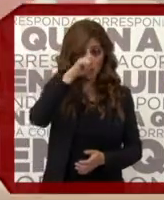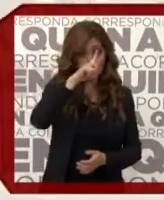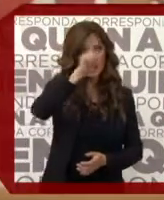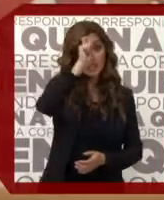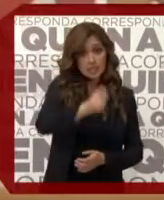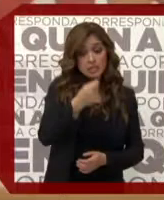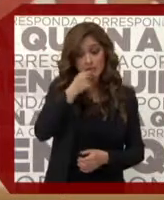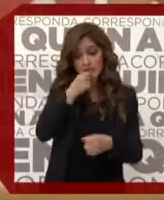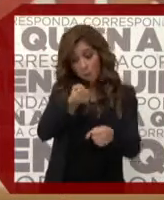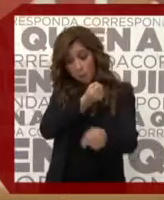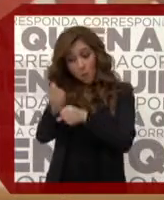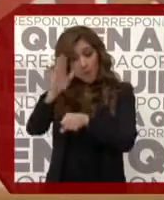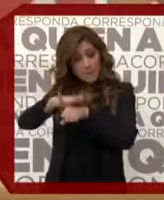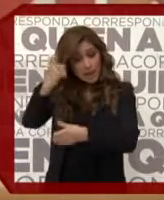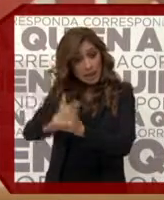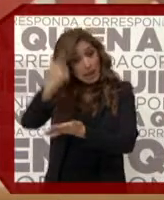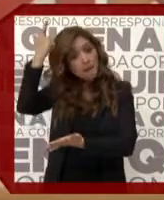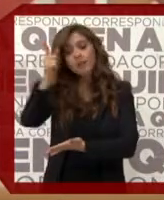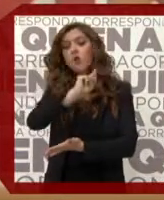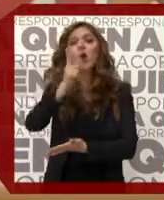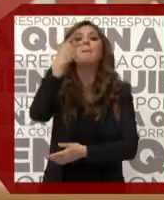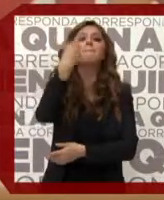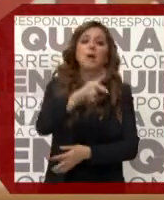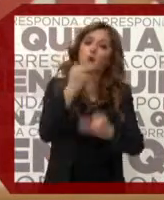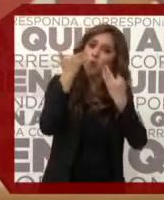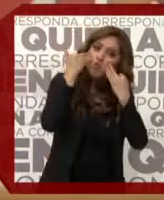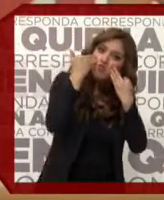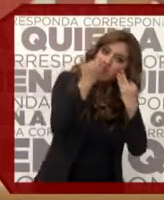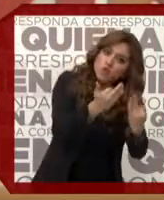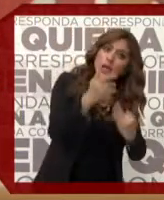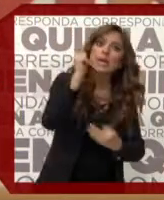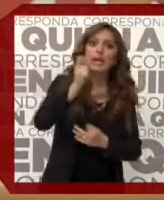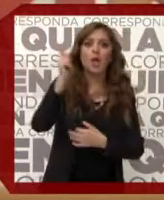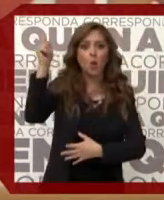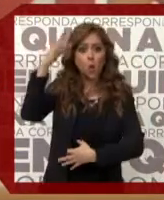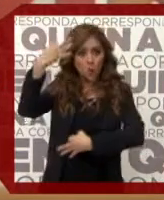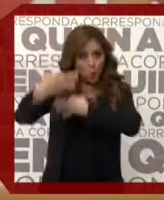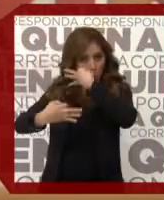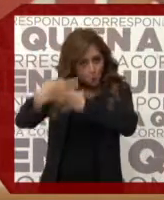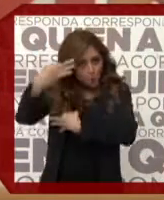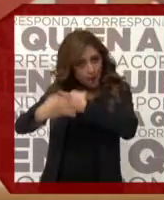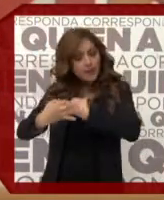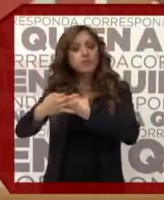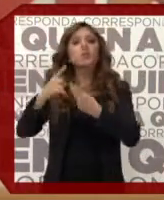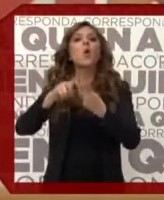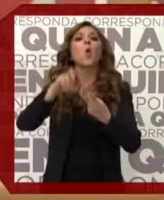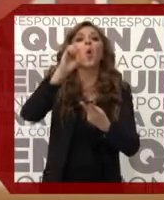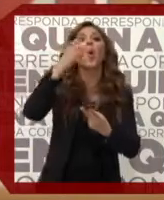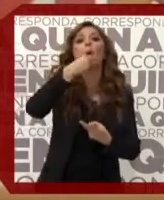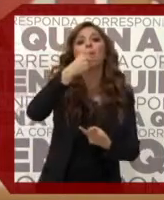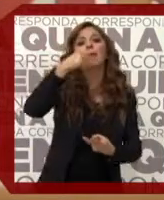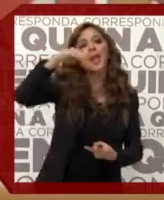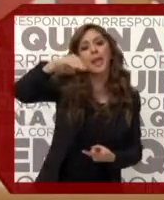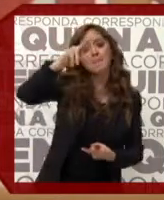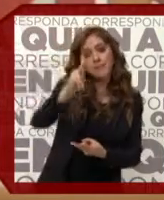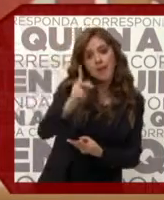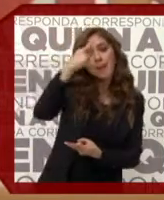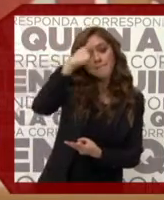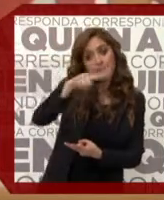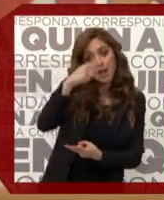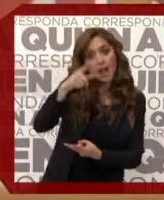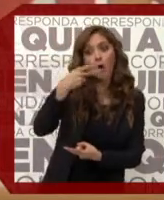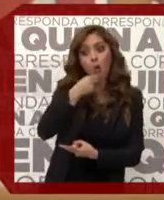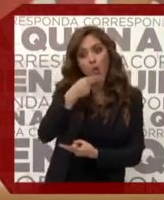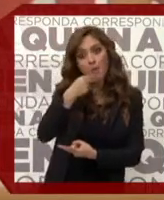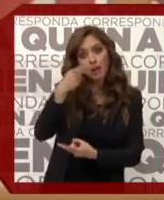daño mayor pero si se tiene que comprobar ya sea ante un juez ante un ministerio público para que se puedan tomar